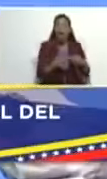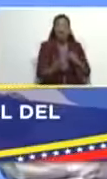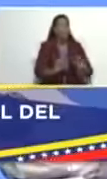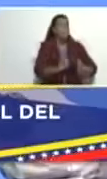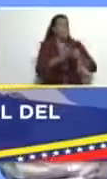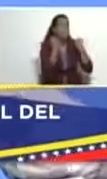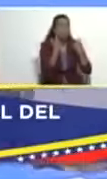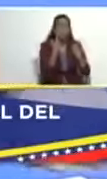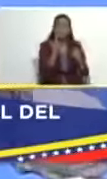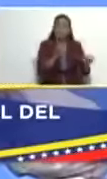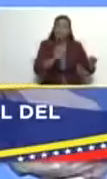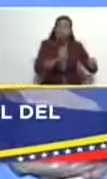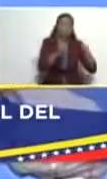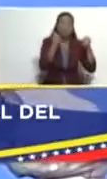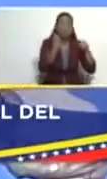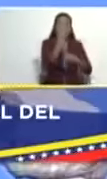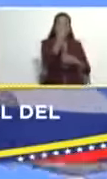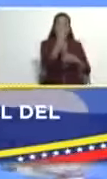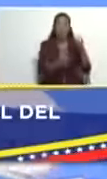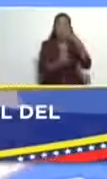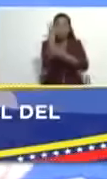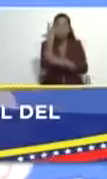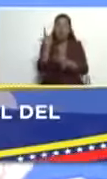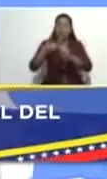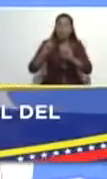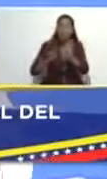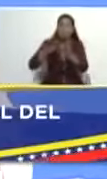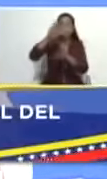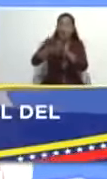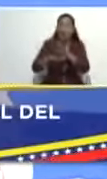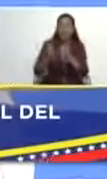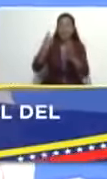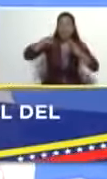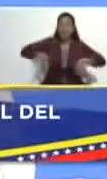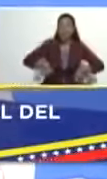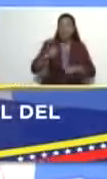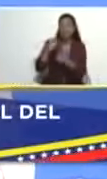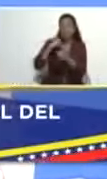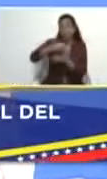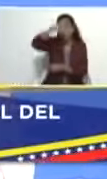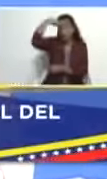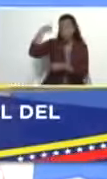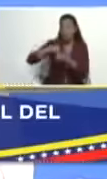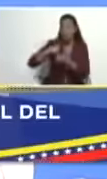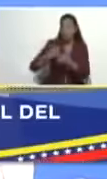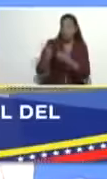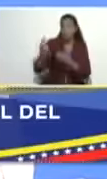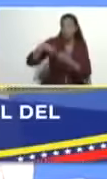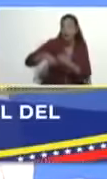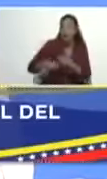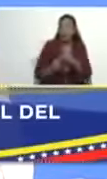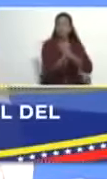impedirnos el primero de mayo dar otro paso en la recuperación del ingreso de los trabajadores.